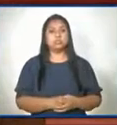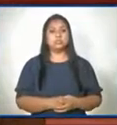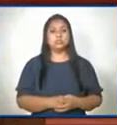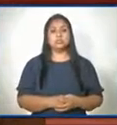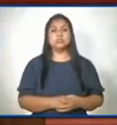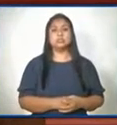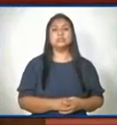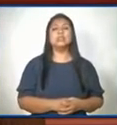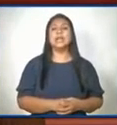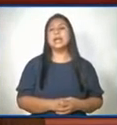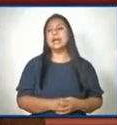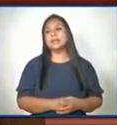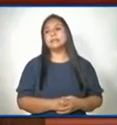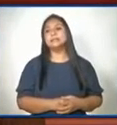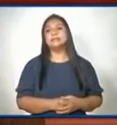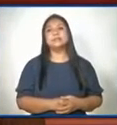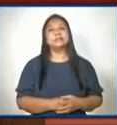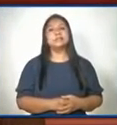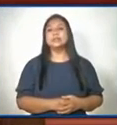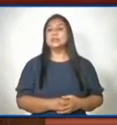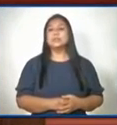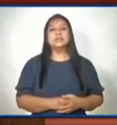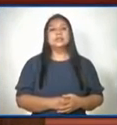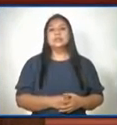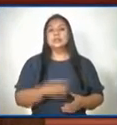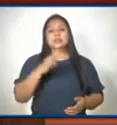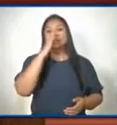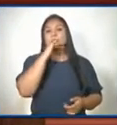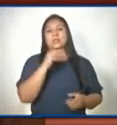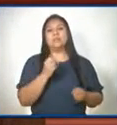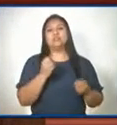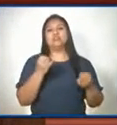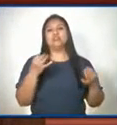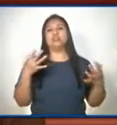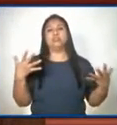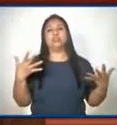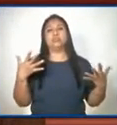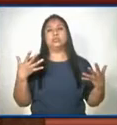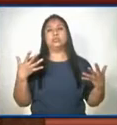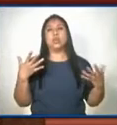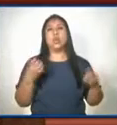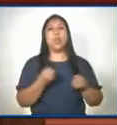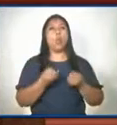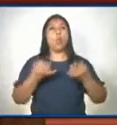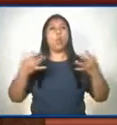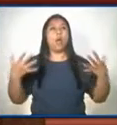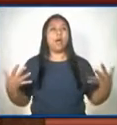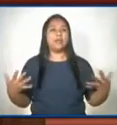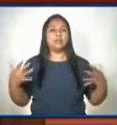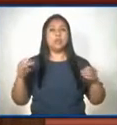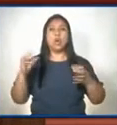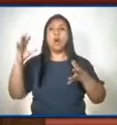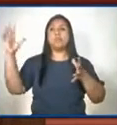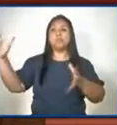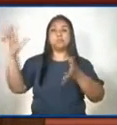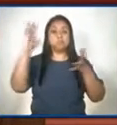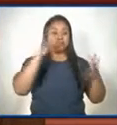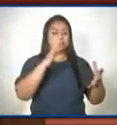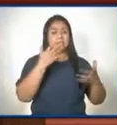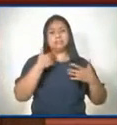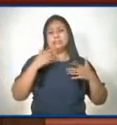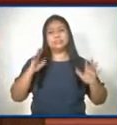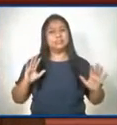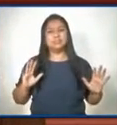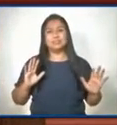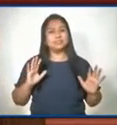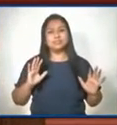No podemos estimar volumen y valor de las exportaciones, porque el volumen